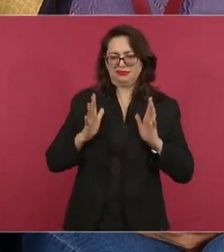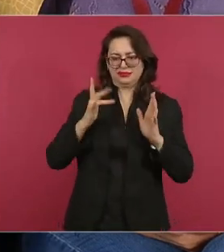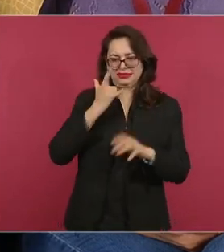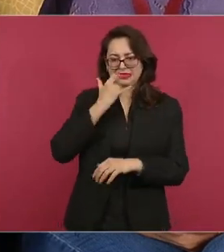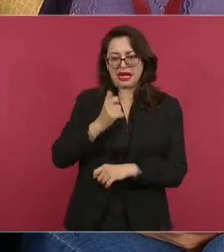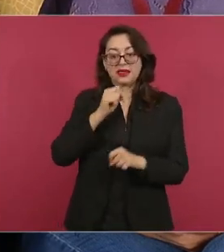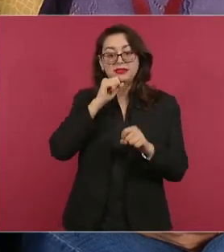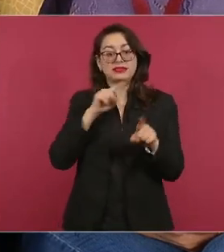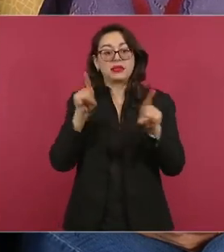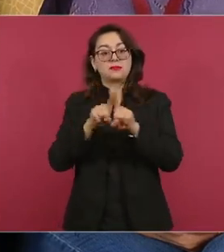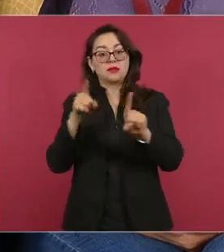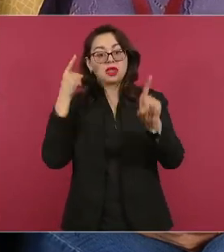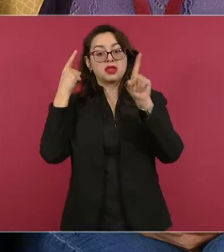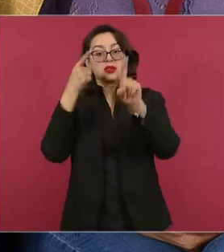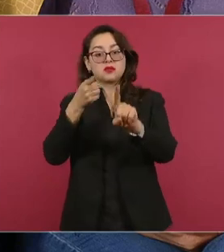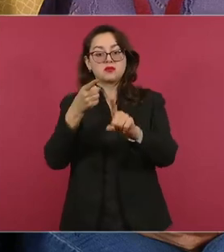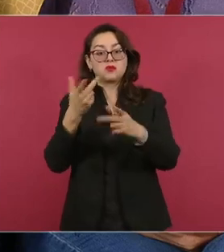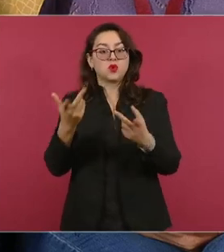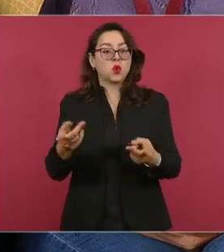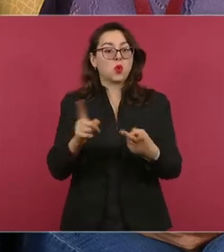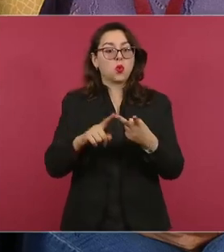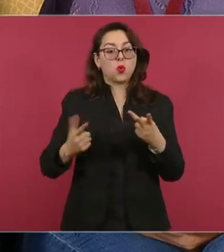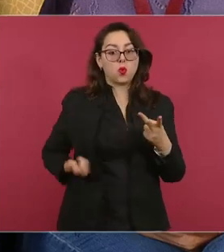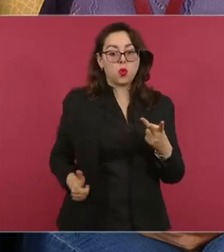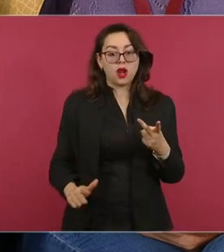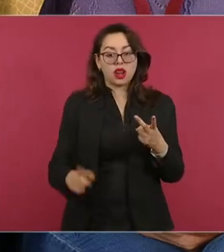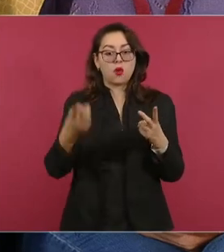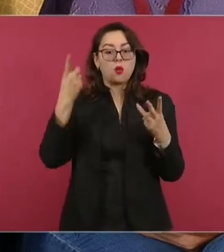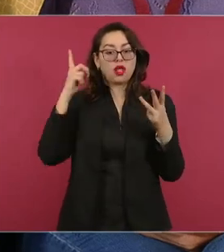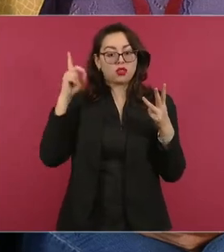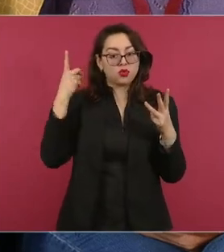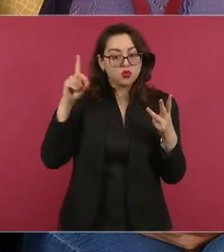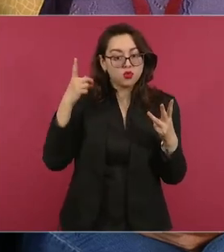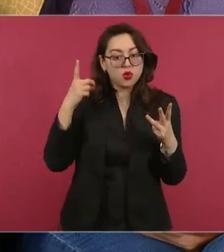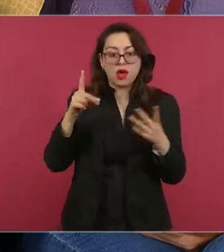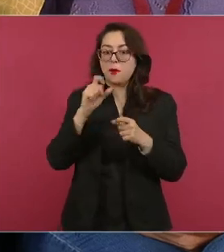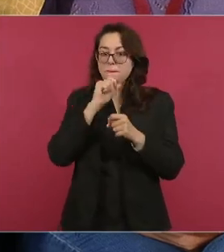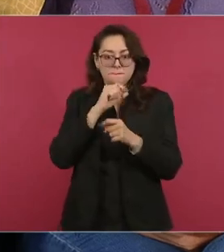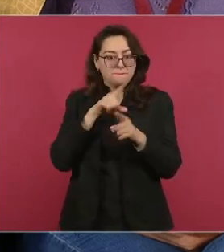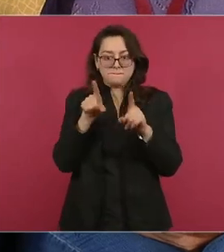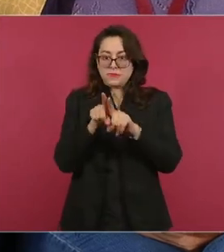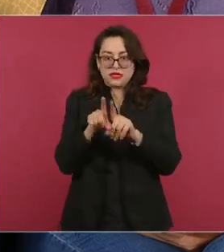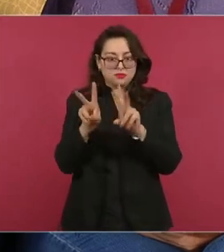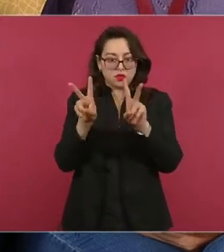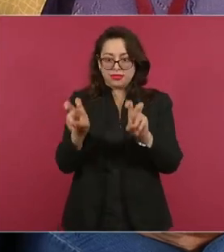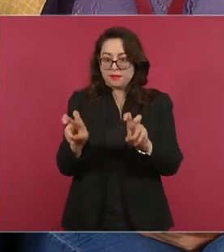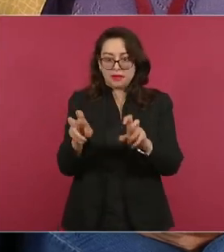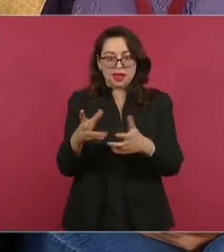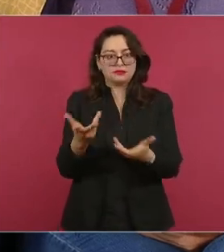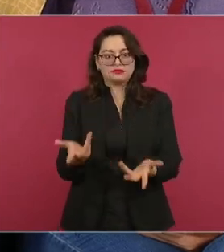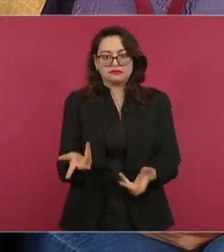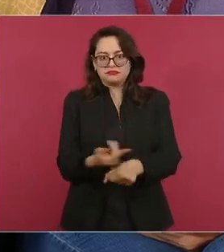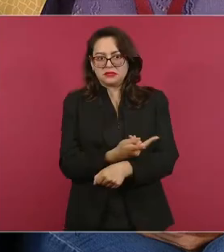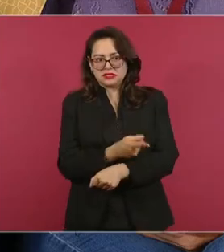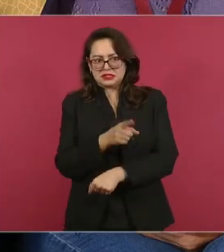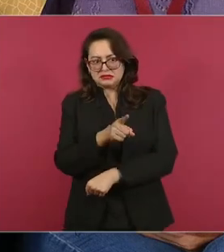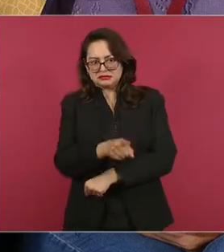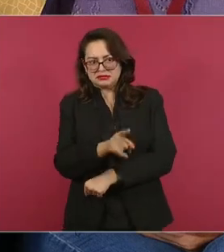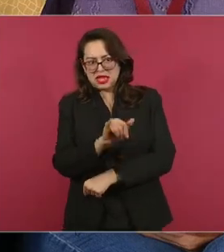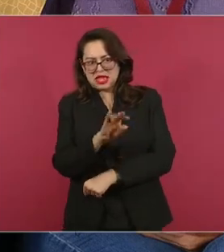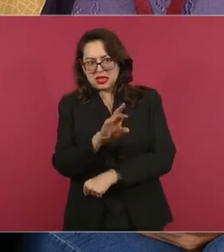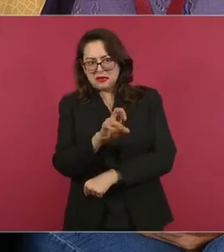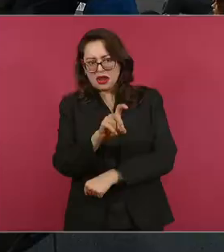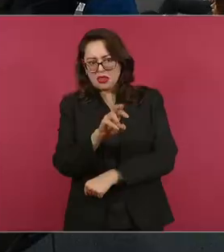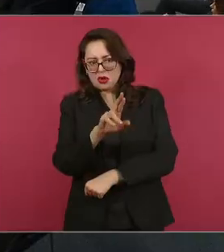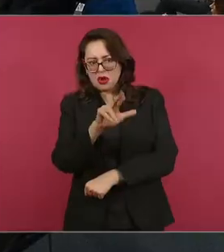Mira que tiene Iberdrola en estados como Guanajuato, Durango, también para desarrollar energías renovables, si me puede dar su opinión al